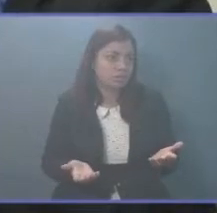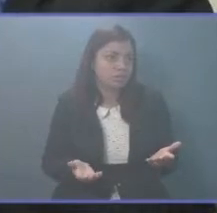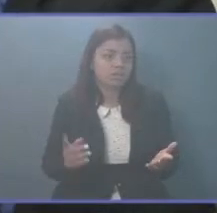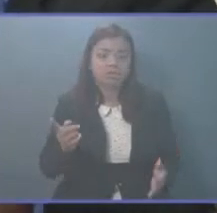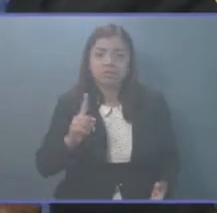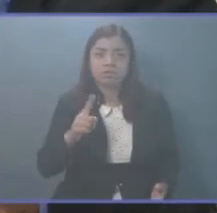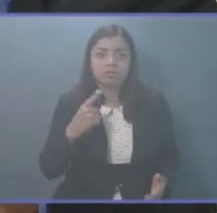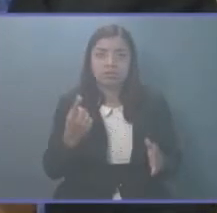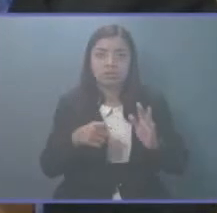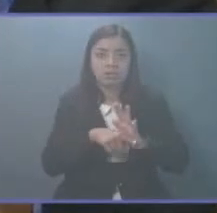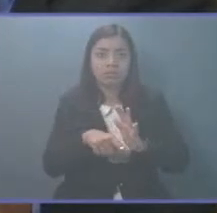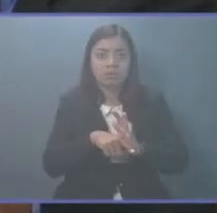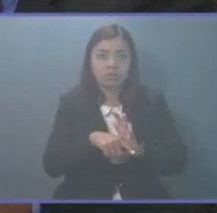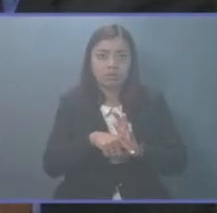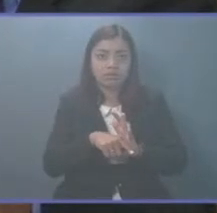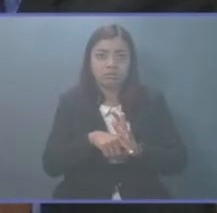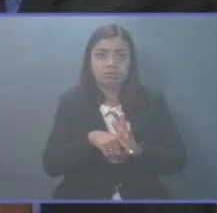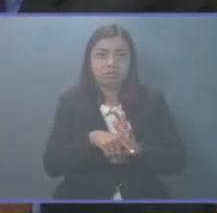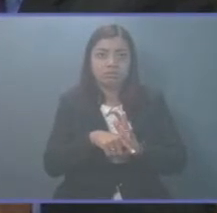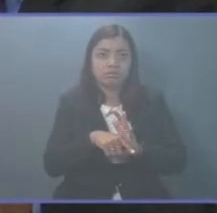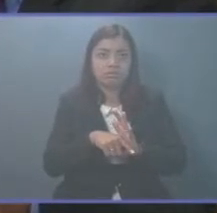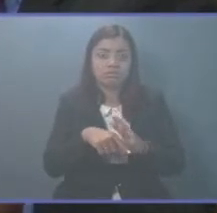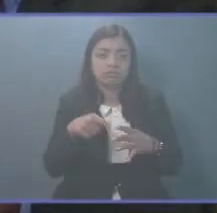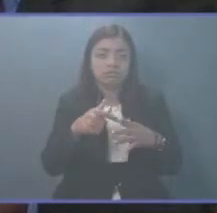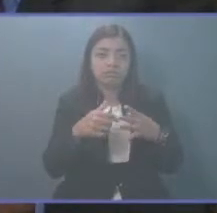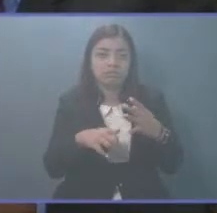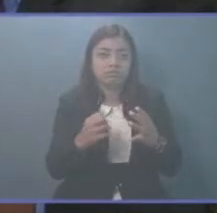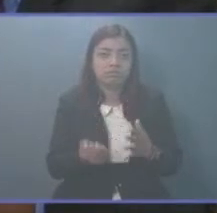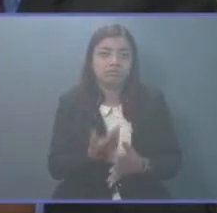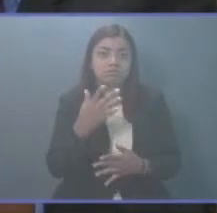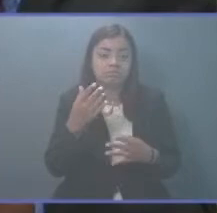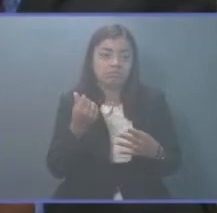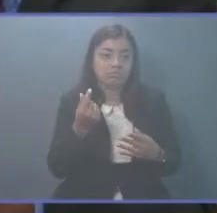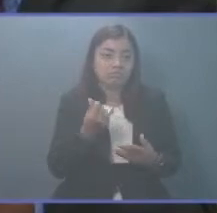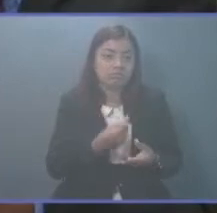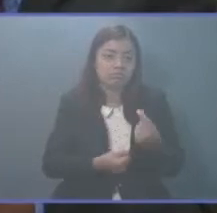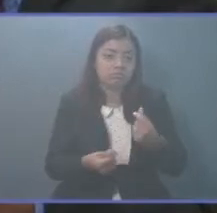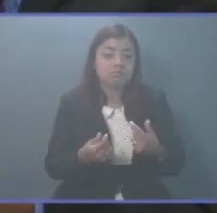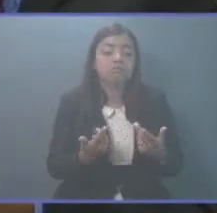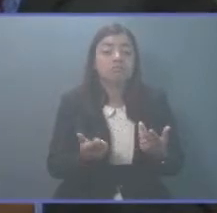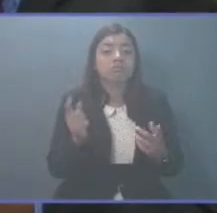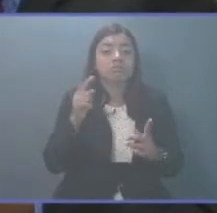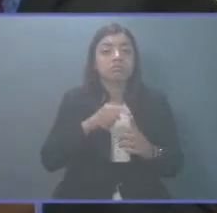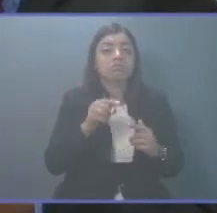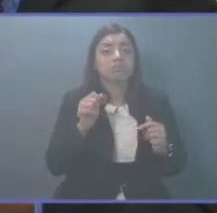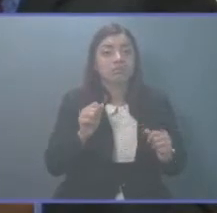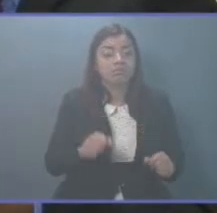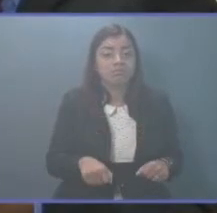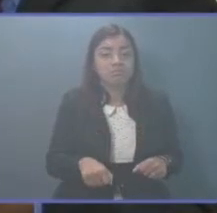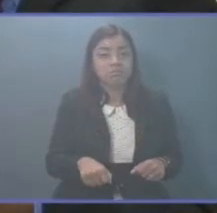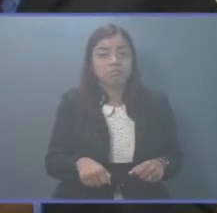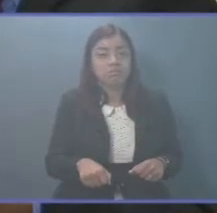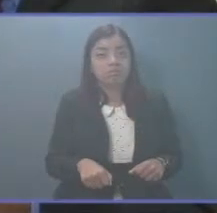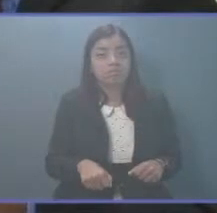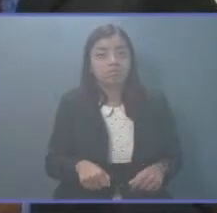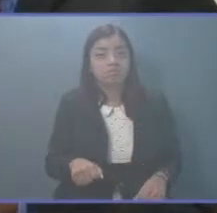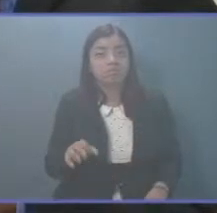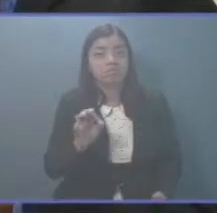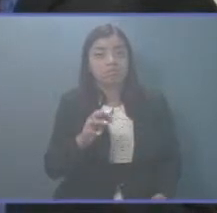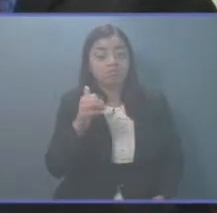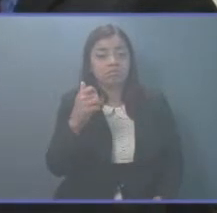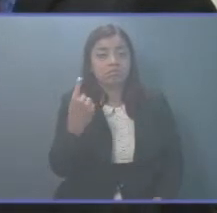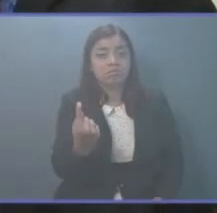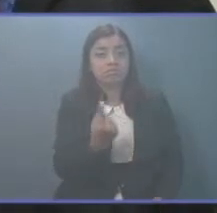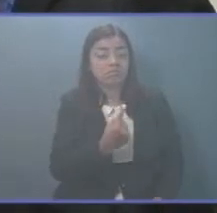hay amenazas de no regresar el dinero, sino que probablemente hasta de causar un daño a una